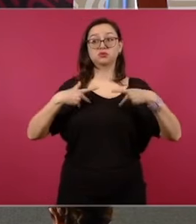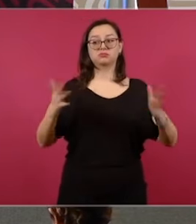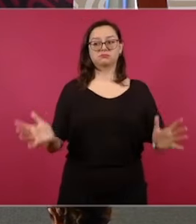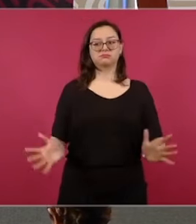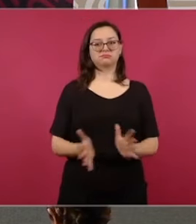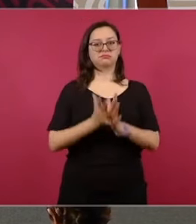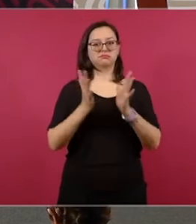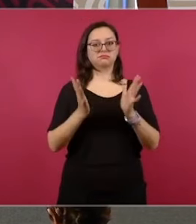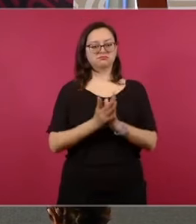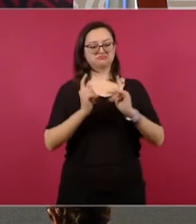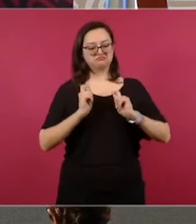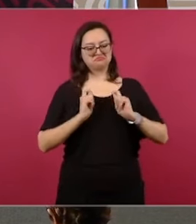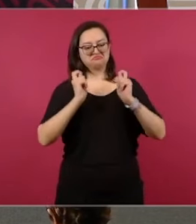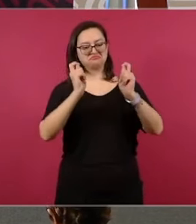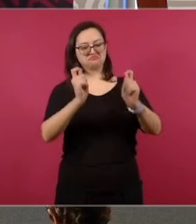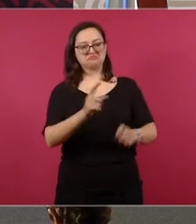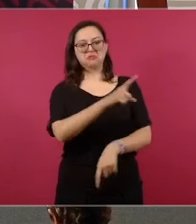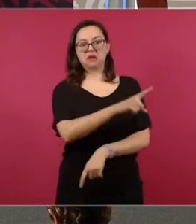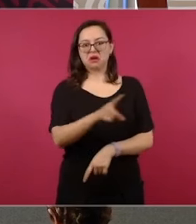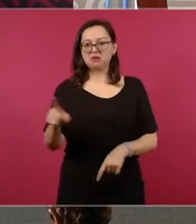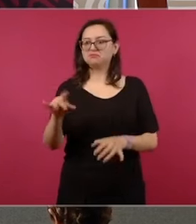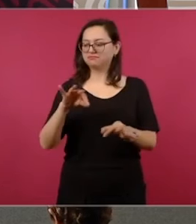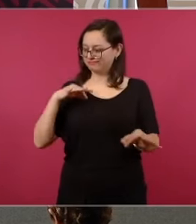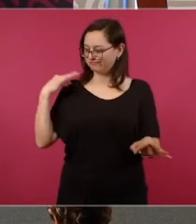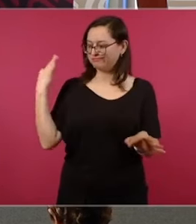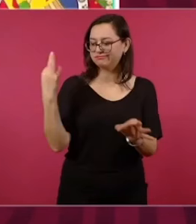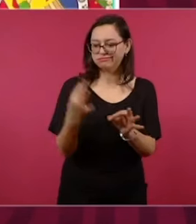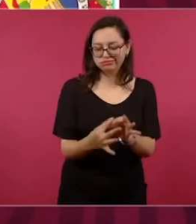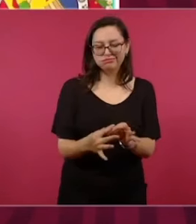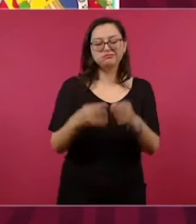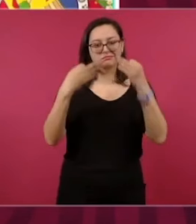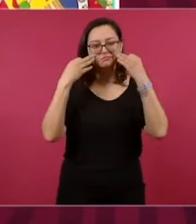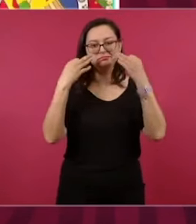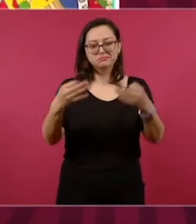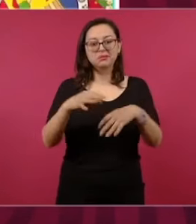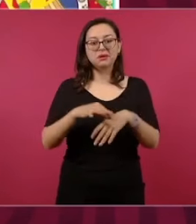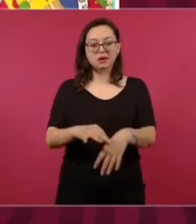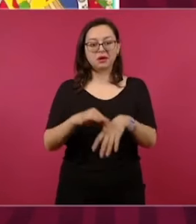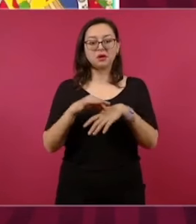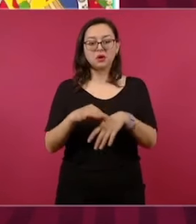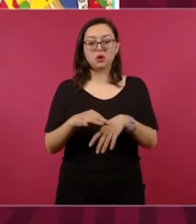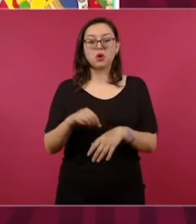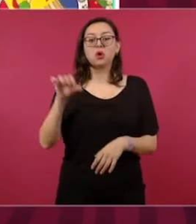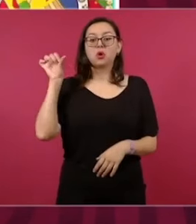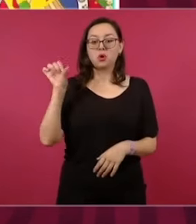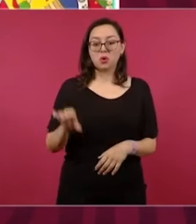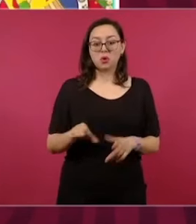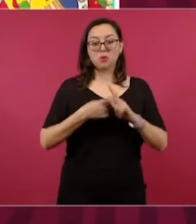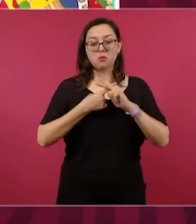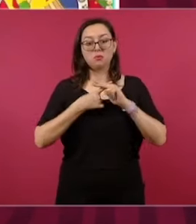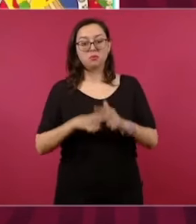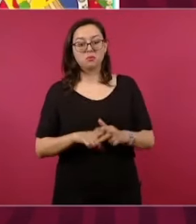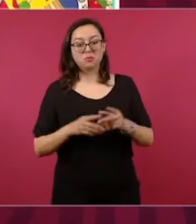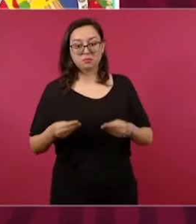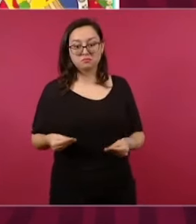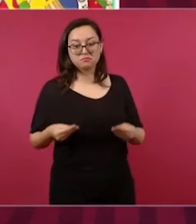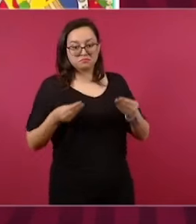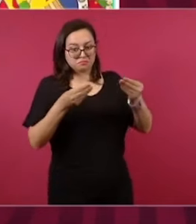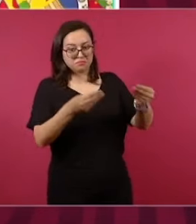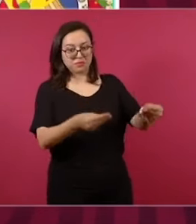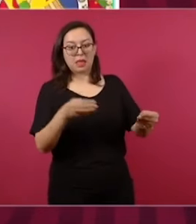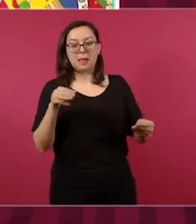de salud pública ya es una realidad. En este momento vamos a hacer entrega a la señora María